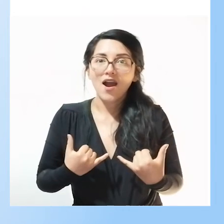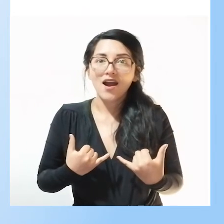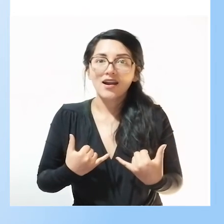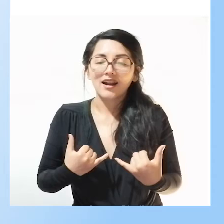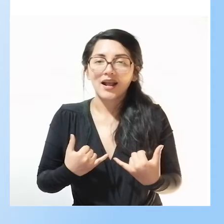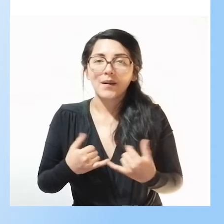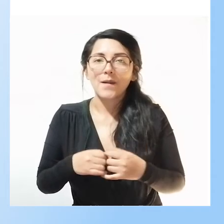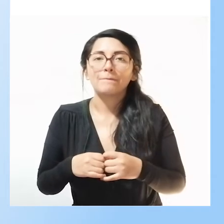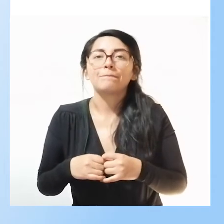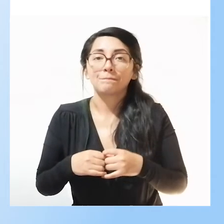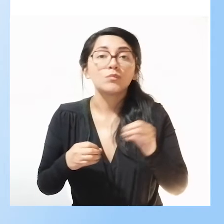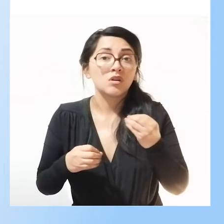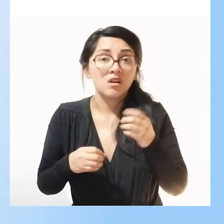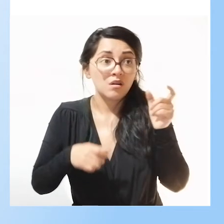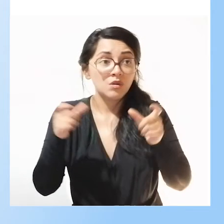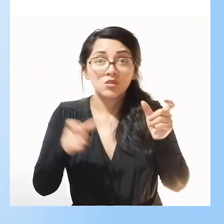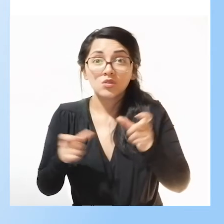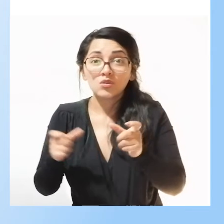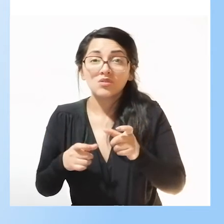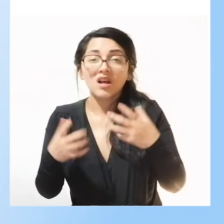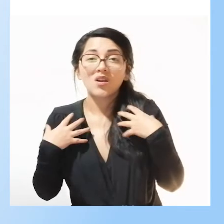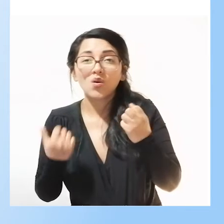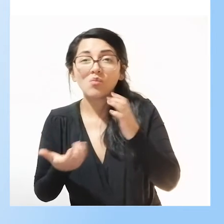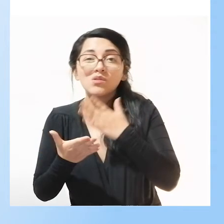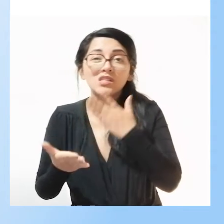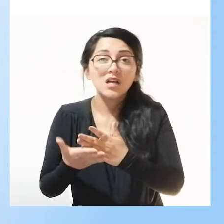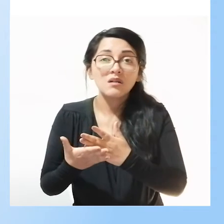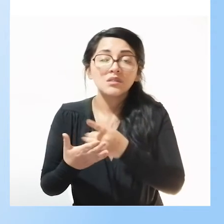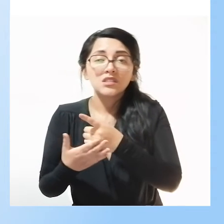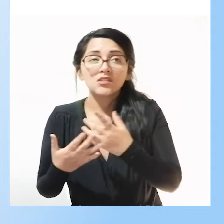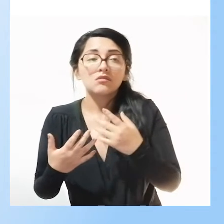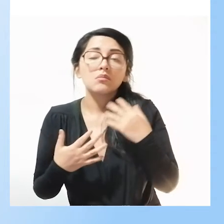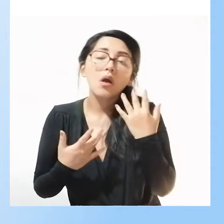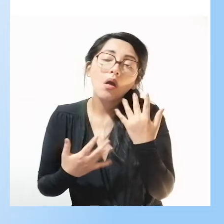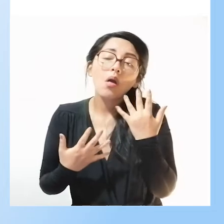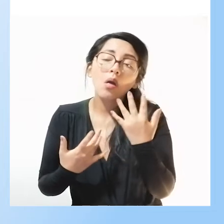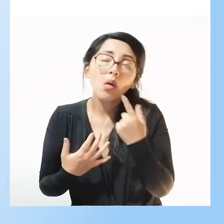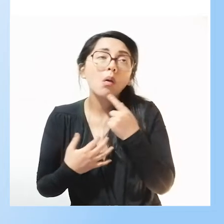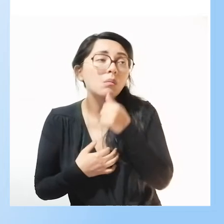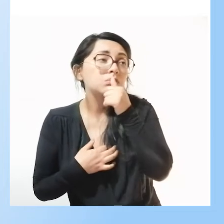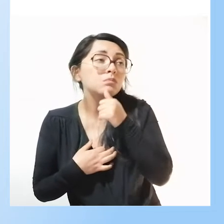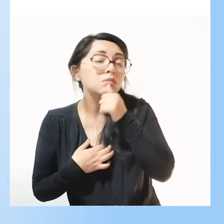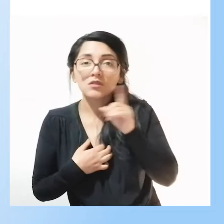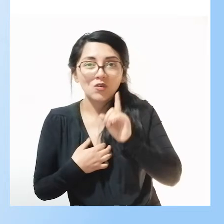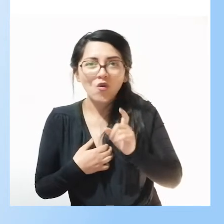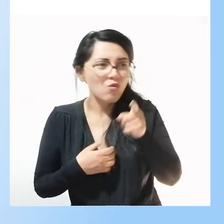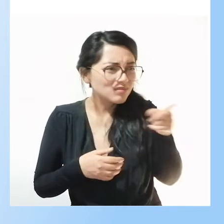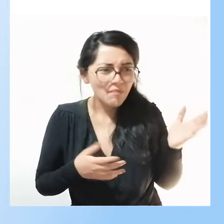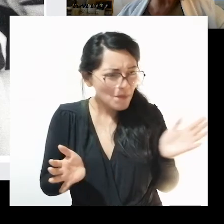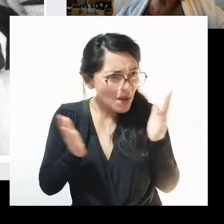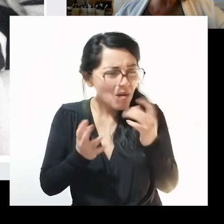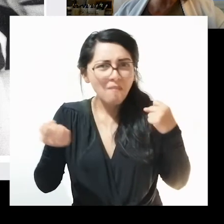porque las personas que tienen problemas de salud no pueden esperar y este es nuestro compromiso. Conseguir